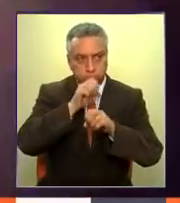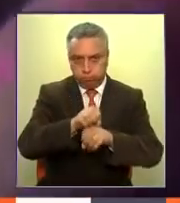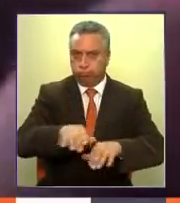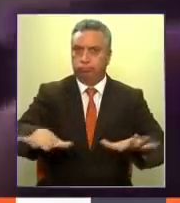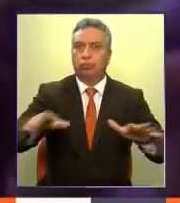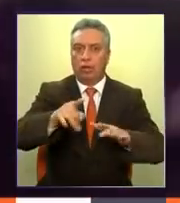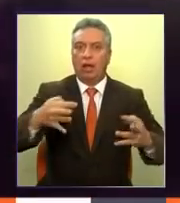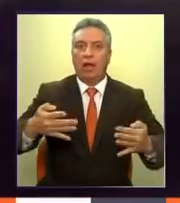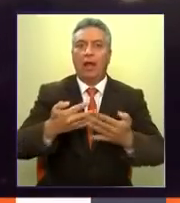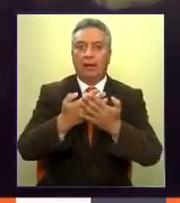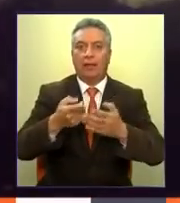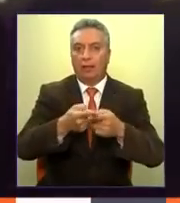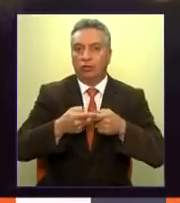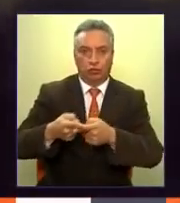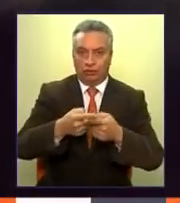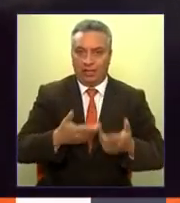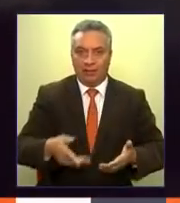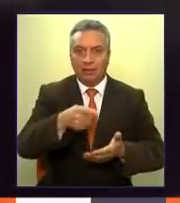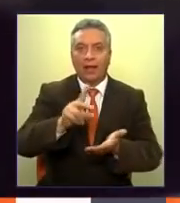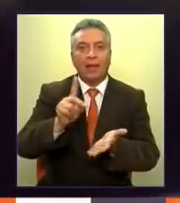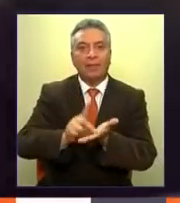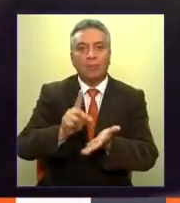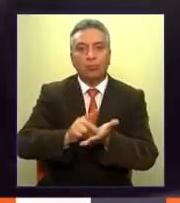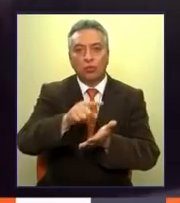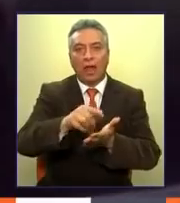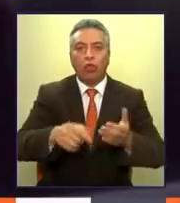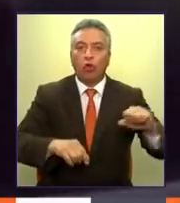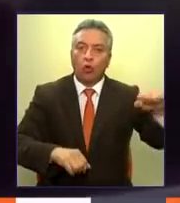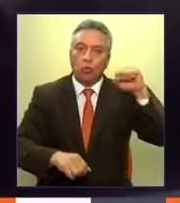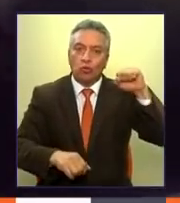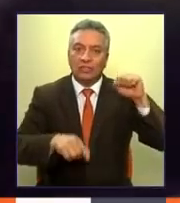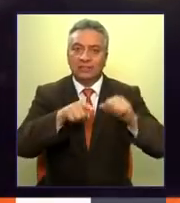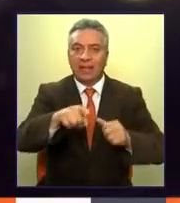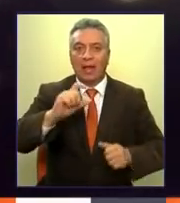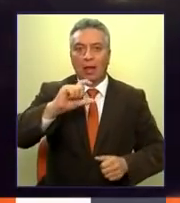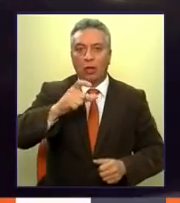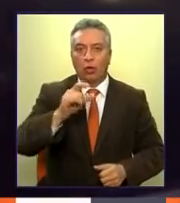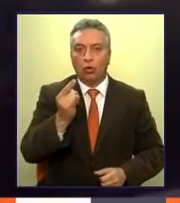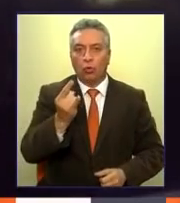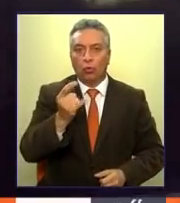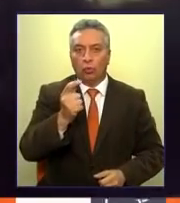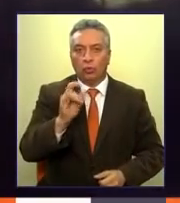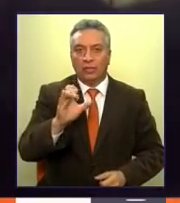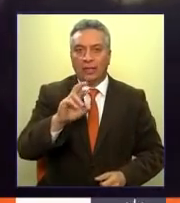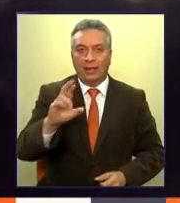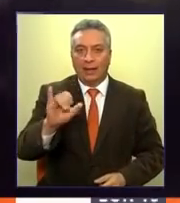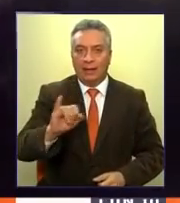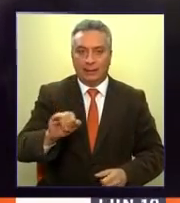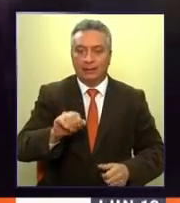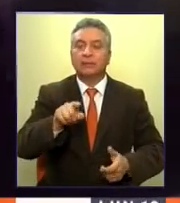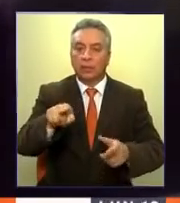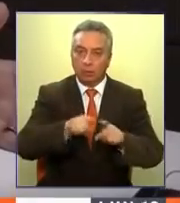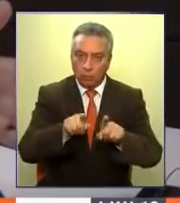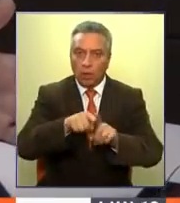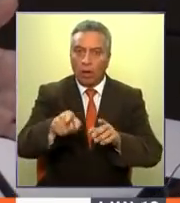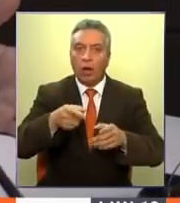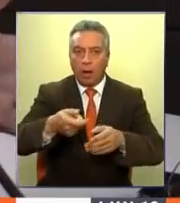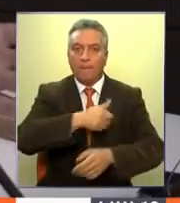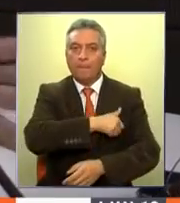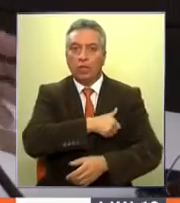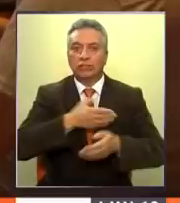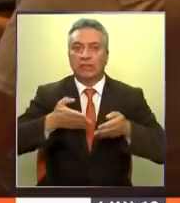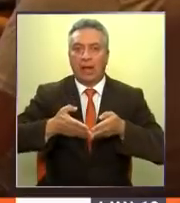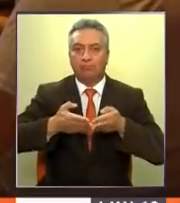sociales. La reacción del diputado comunista Hugo Gutiérrez tras ser fiscalizado por una patrulla de la Policía Marítima en